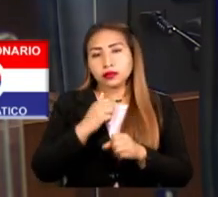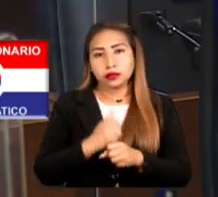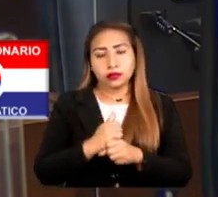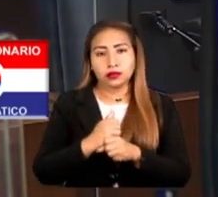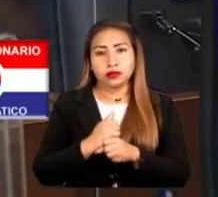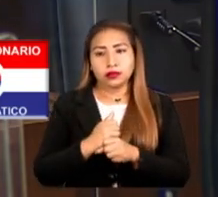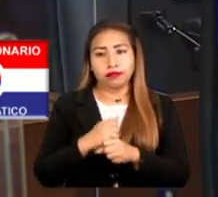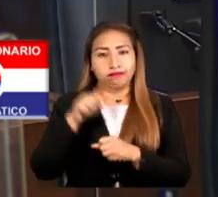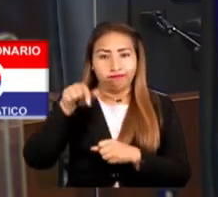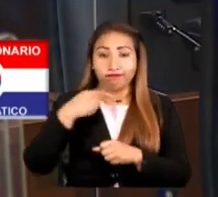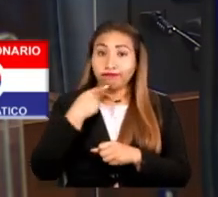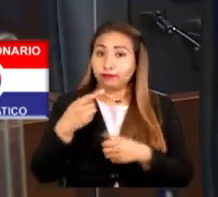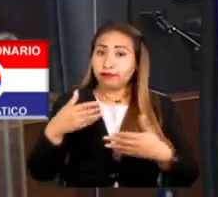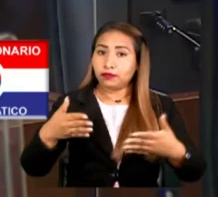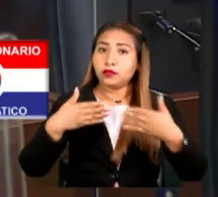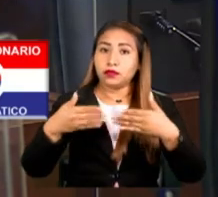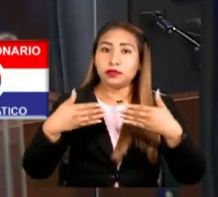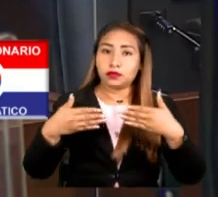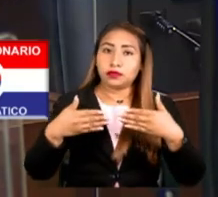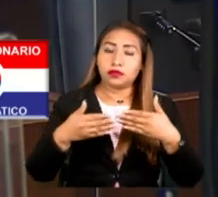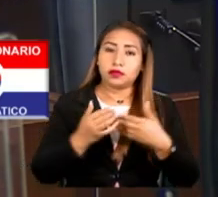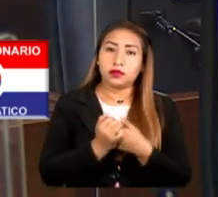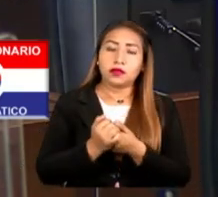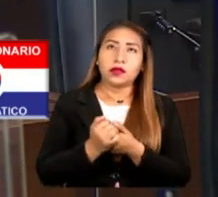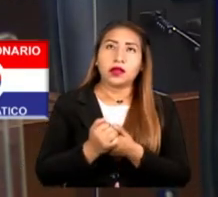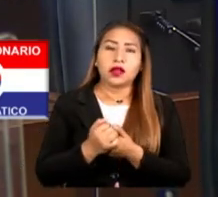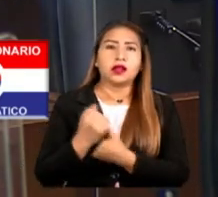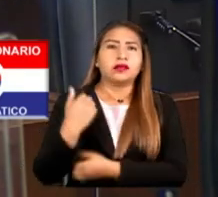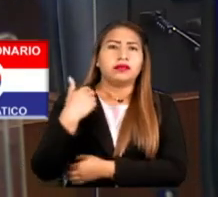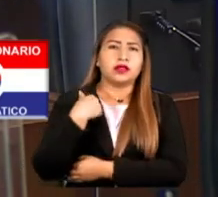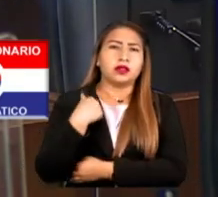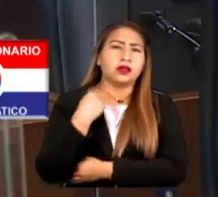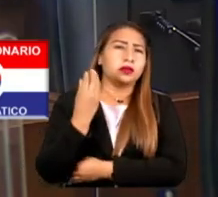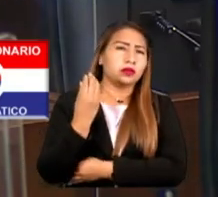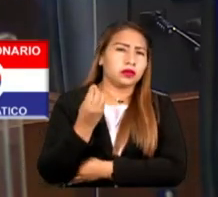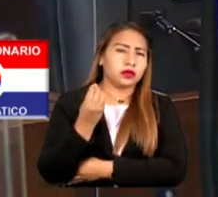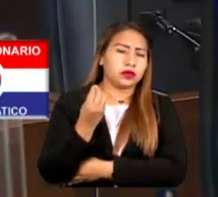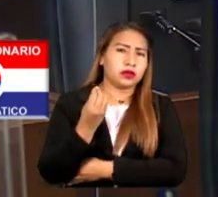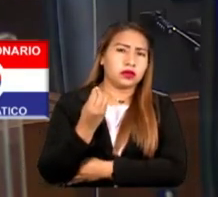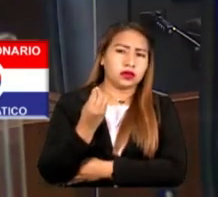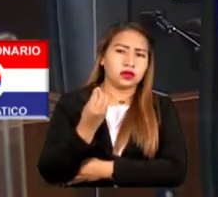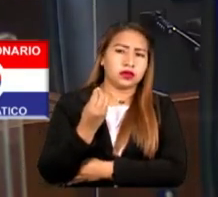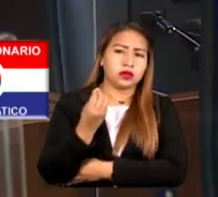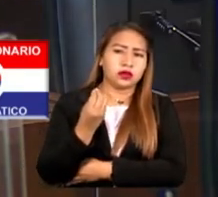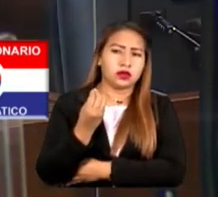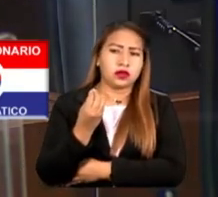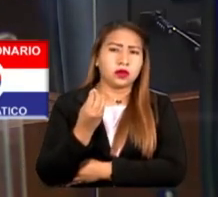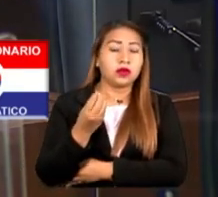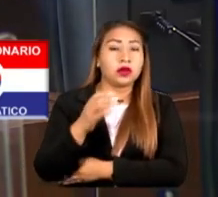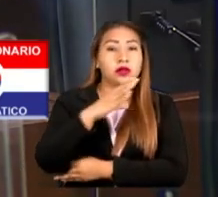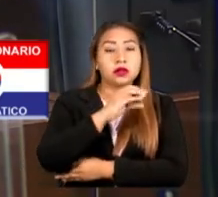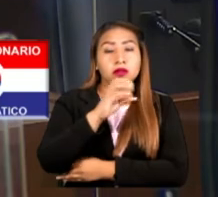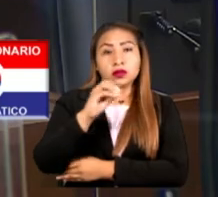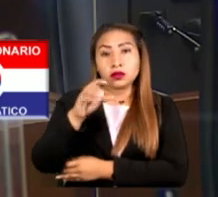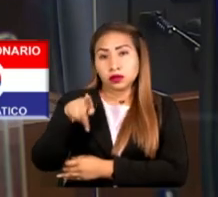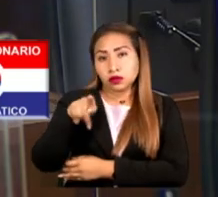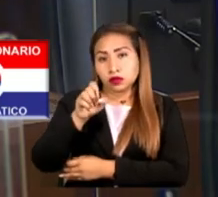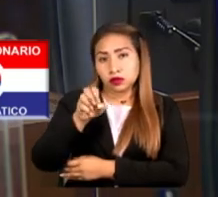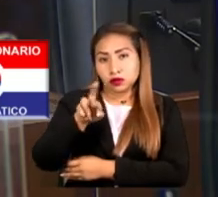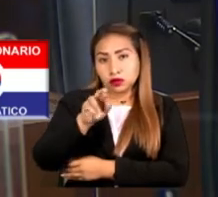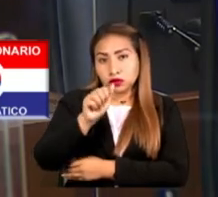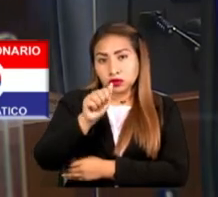Panamá tenemos una gran cantidad de cooperativas, pero no